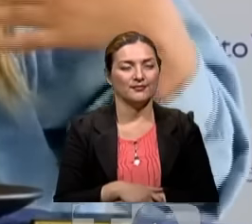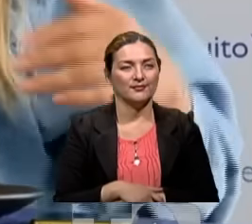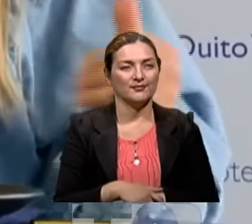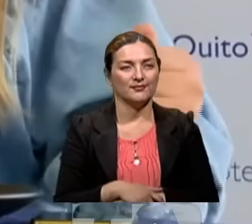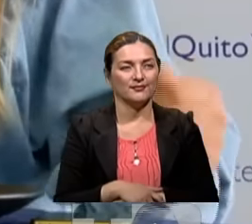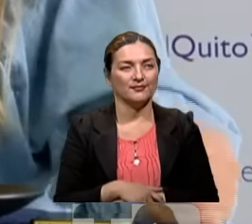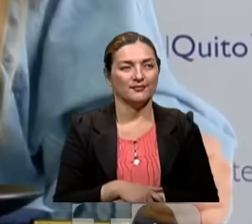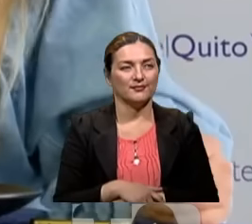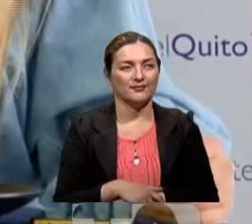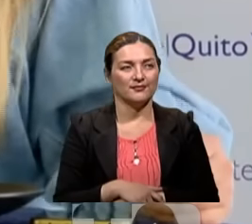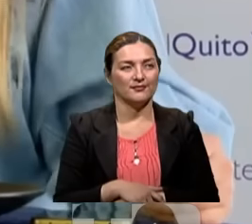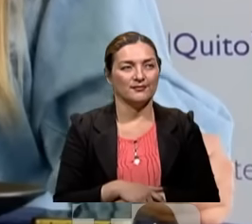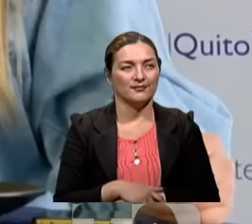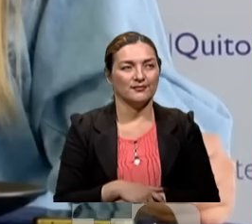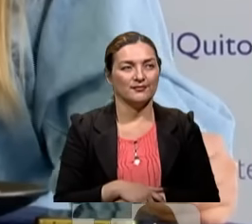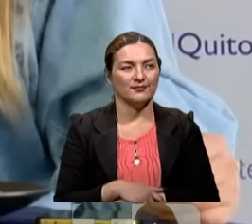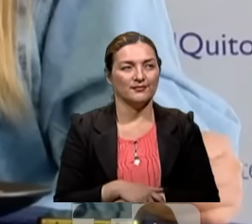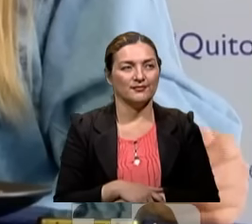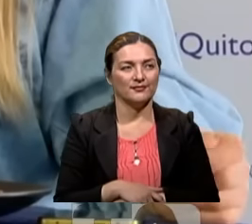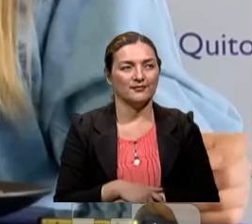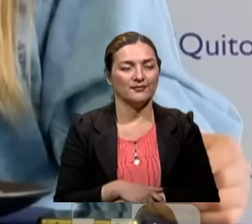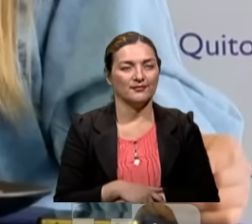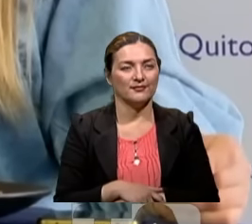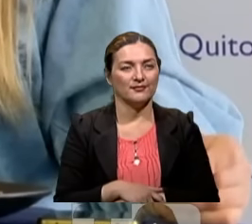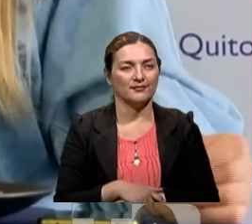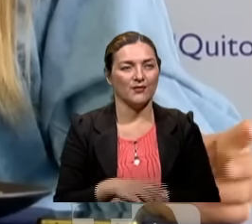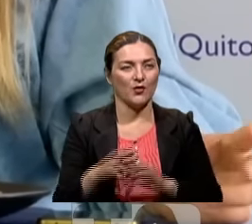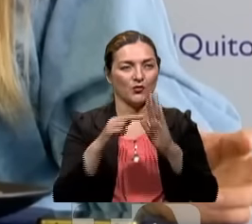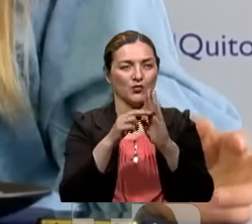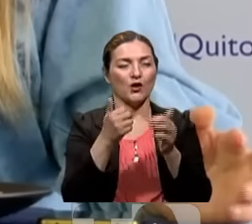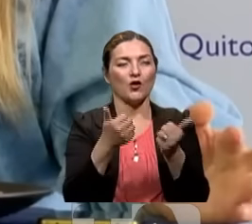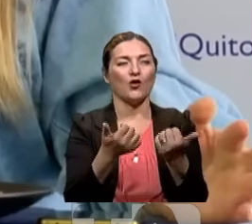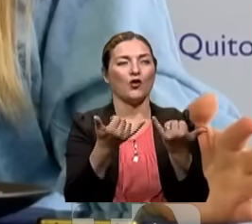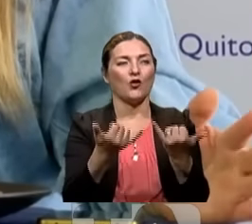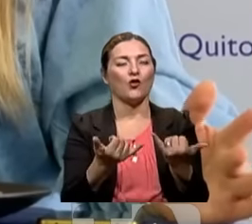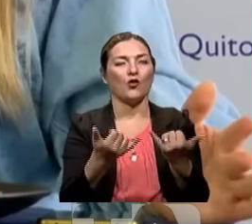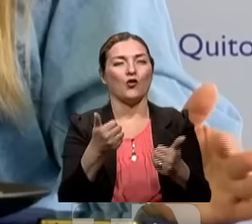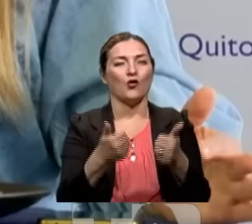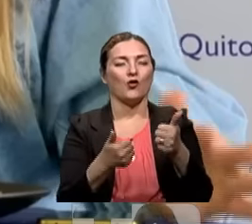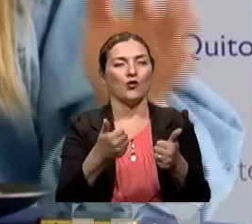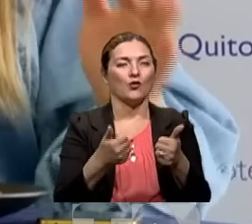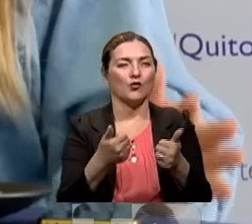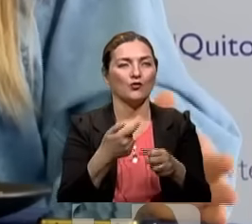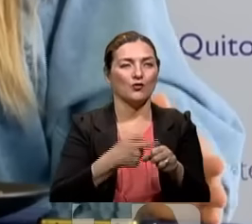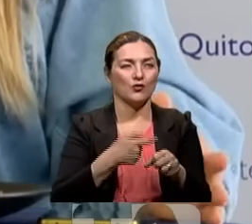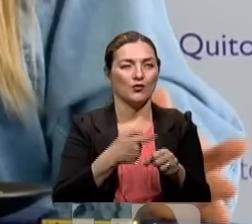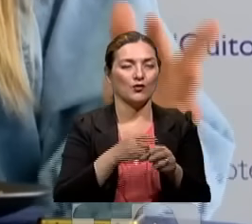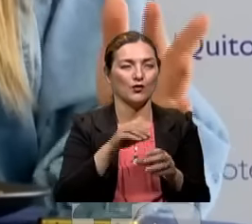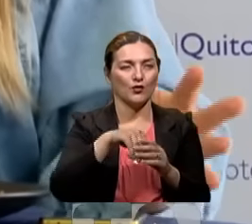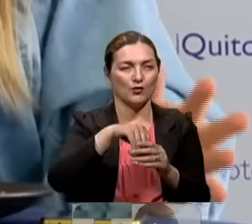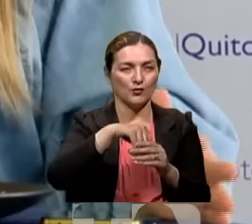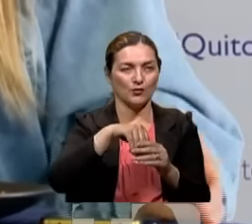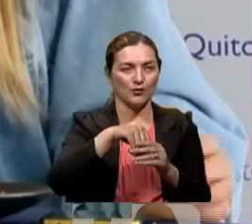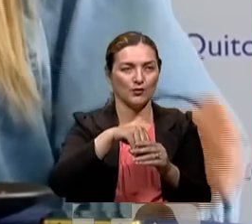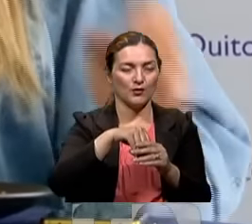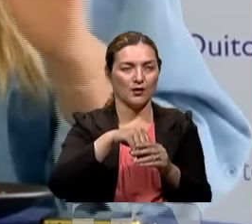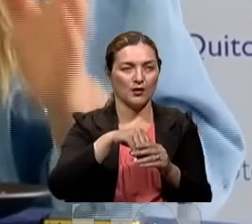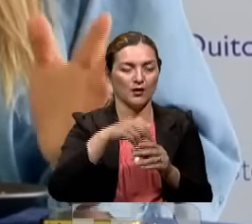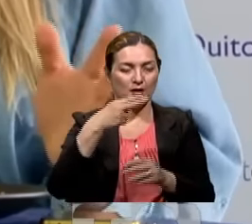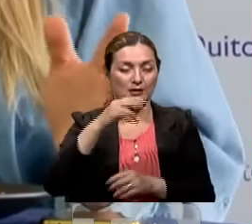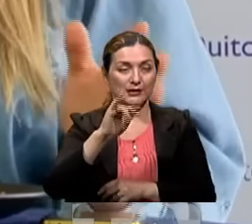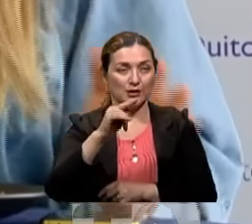Vamos, mi querida Elizabeth Cabezas, ¿cuál es tu calificación el día de hoy? Bueno, yo voy a calificar específicamente por el relleno de los higos,